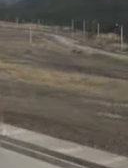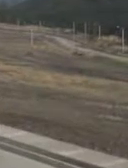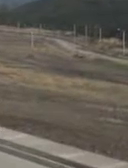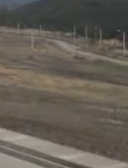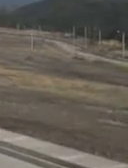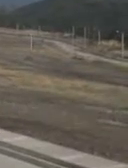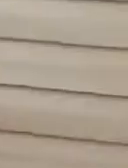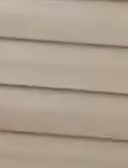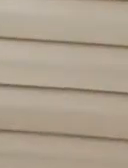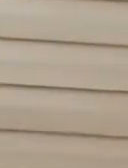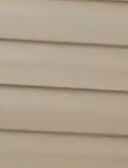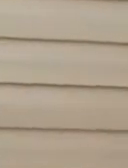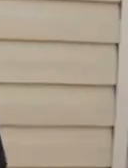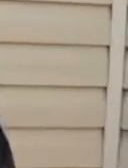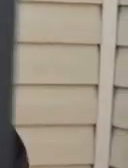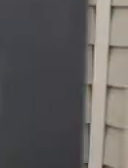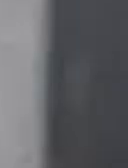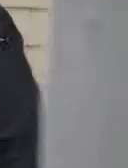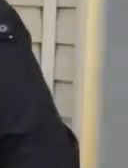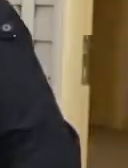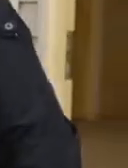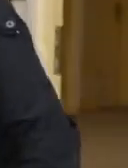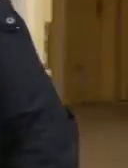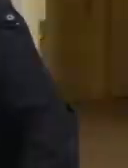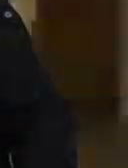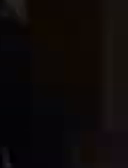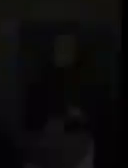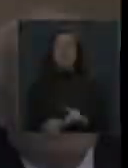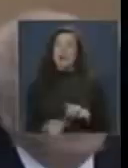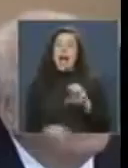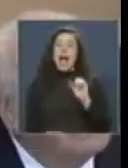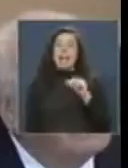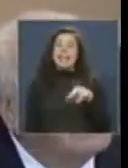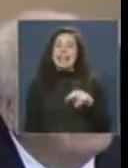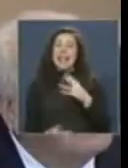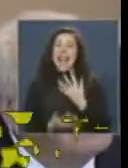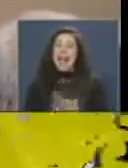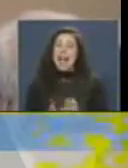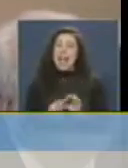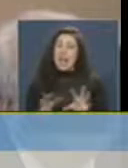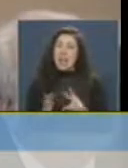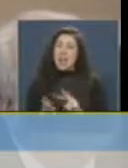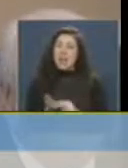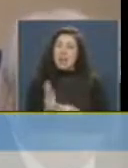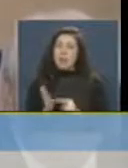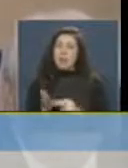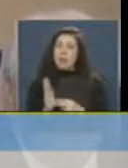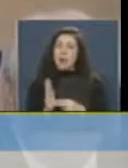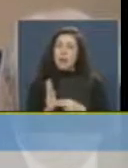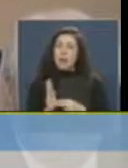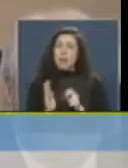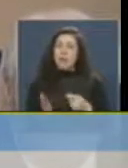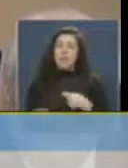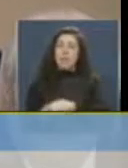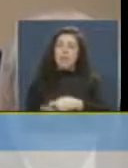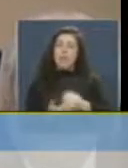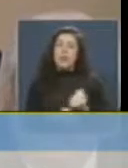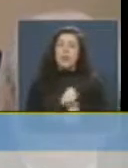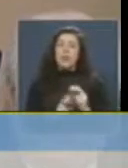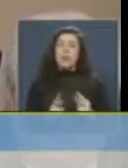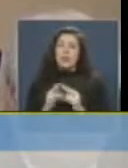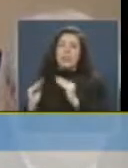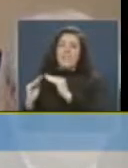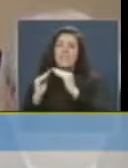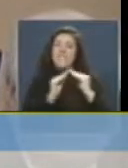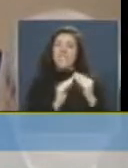años esperando por una solución habitacional. En la región de Aysén tenemos un grave problema para poder financiar la construcción de